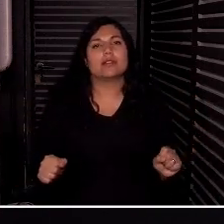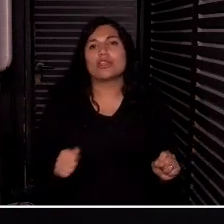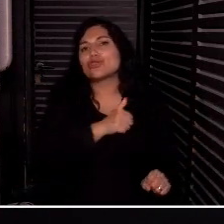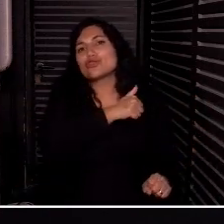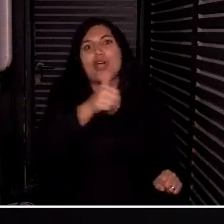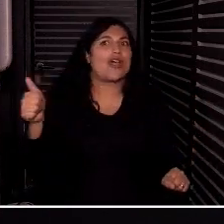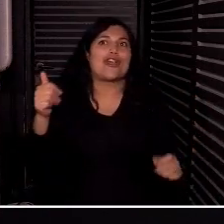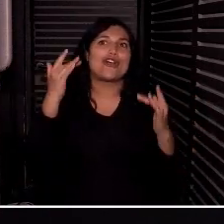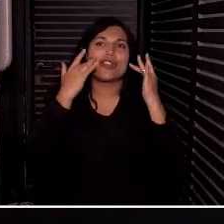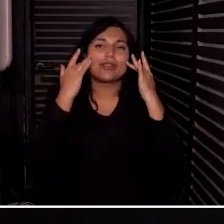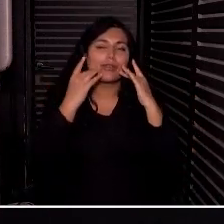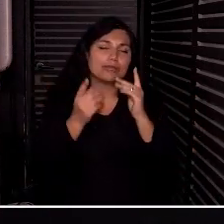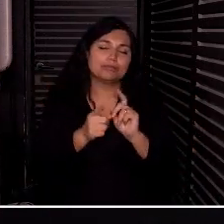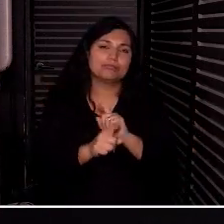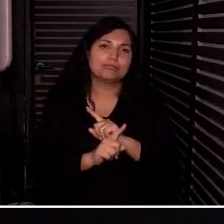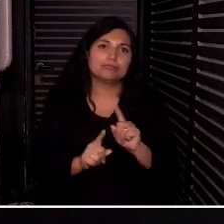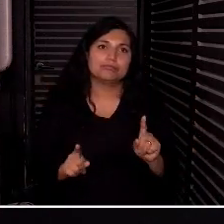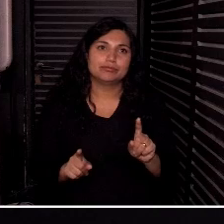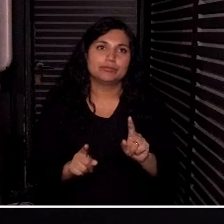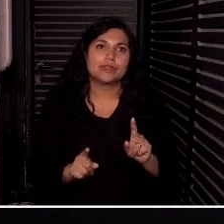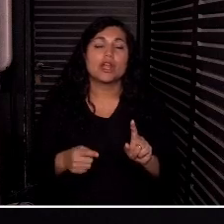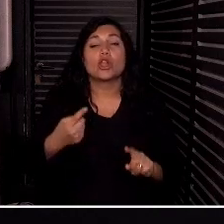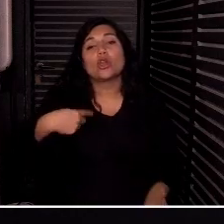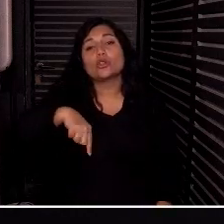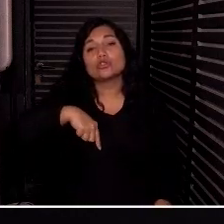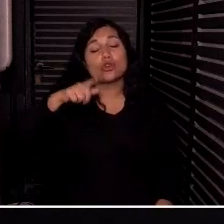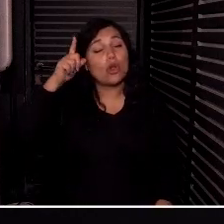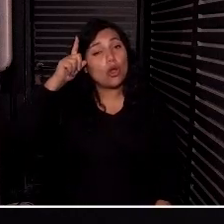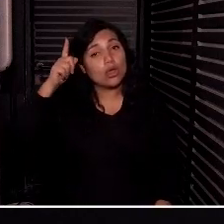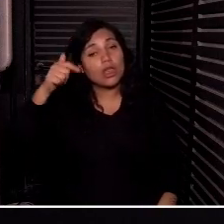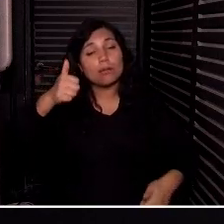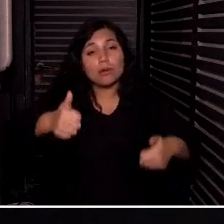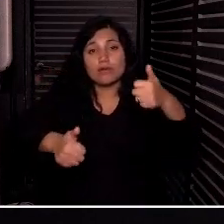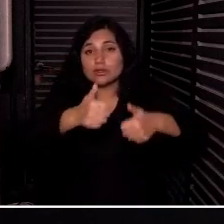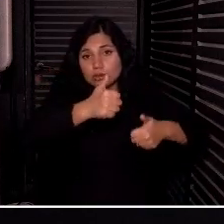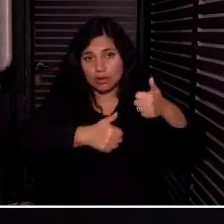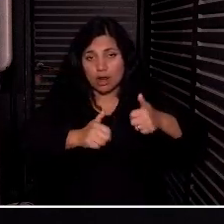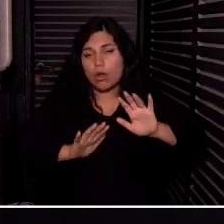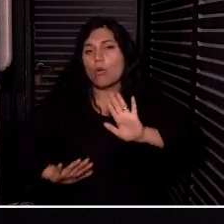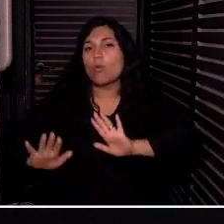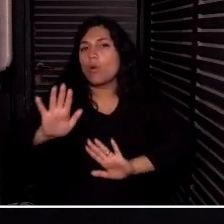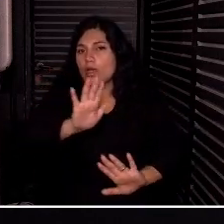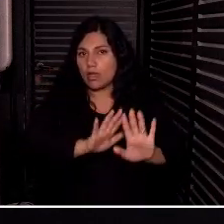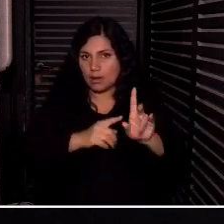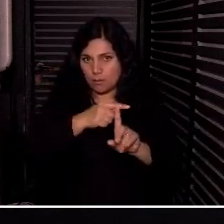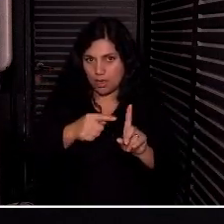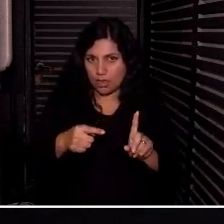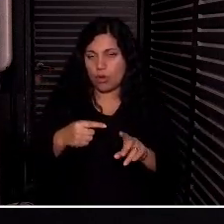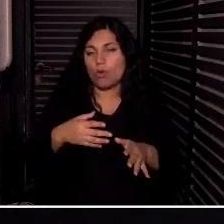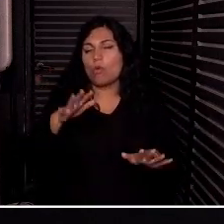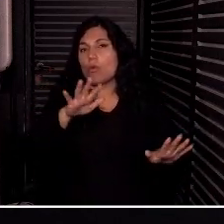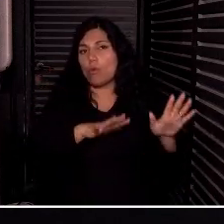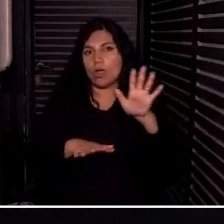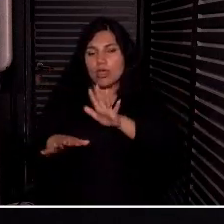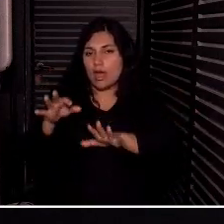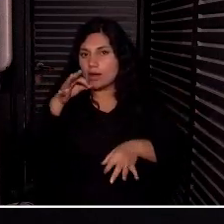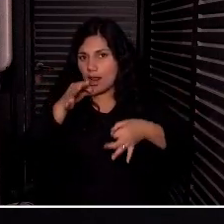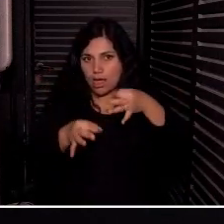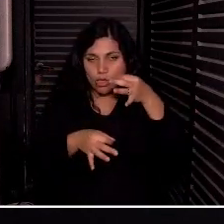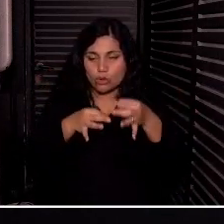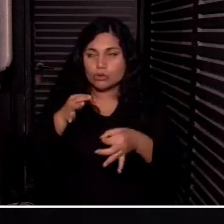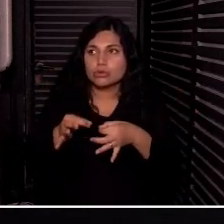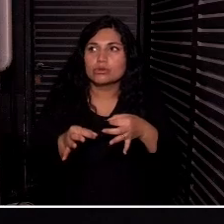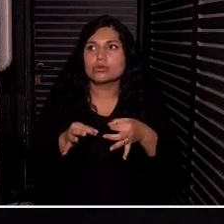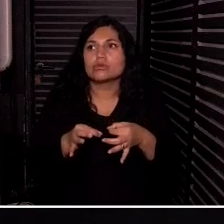hay una responsabilidad desde nuestra lógica profesional en cuidar esos medios y esos relatos pero si no vamos a tener